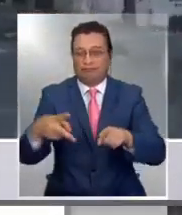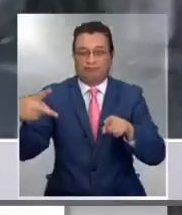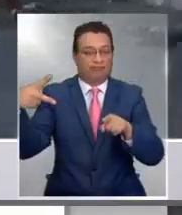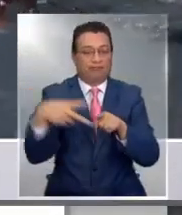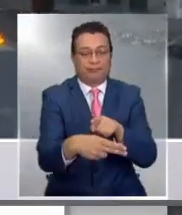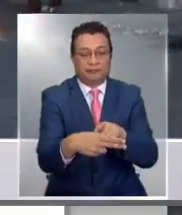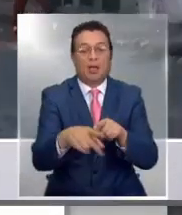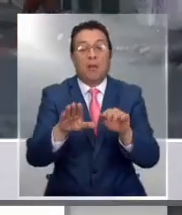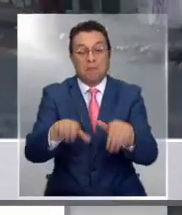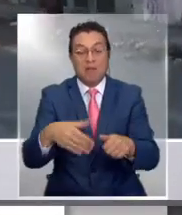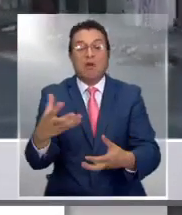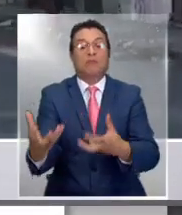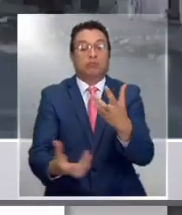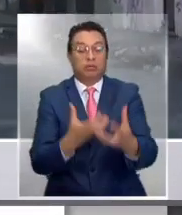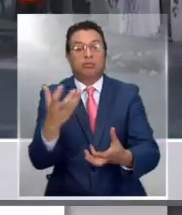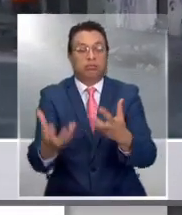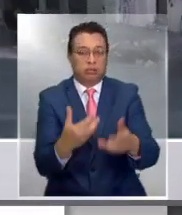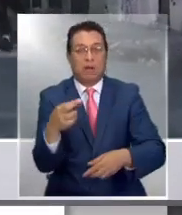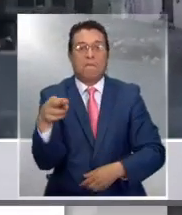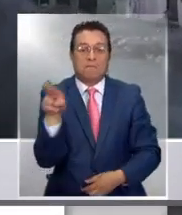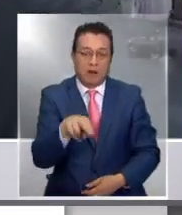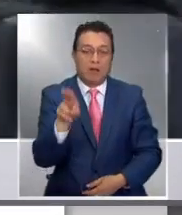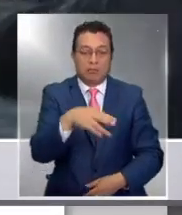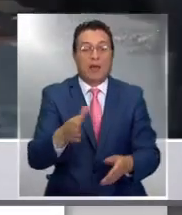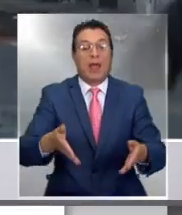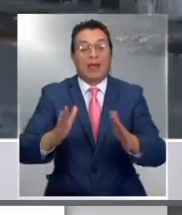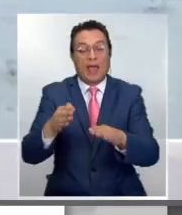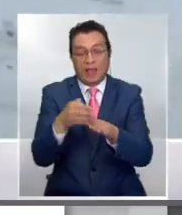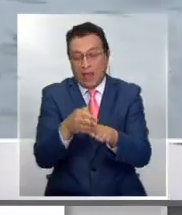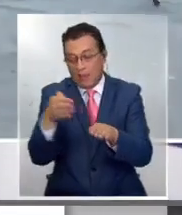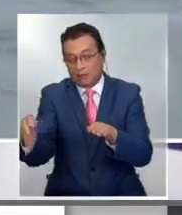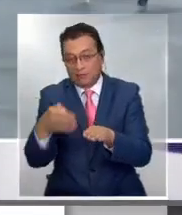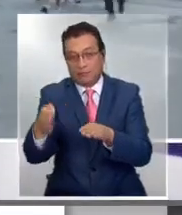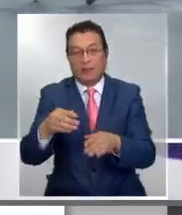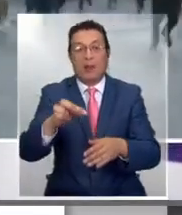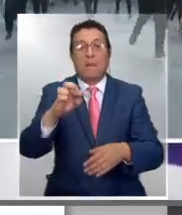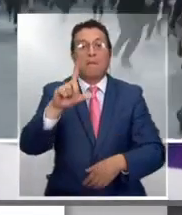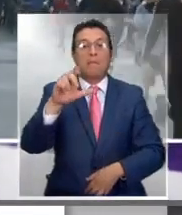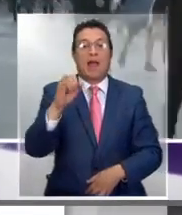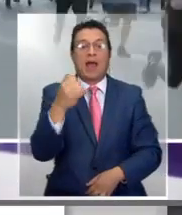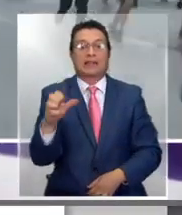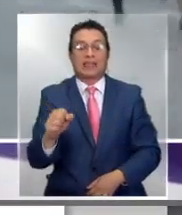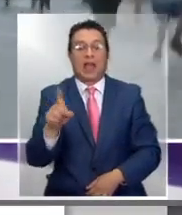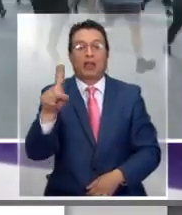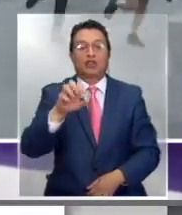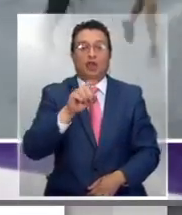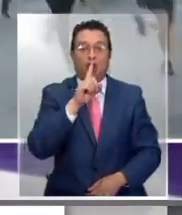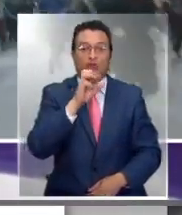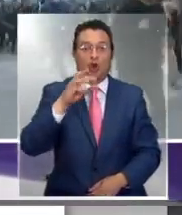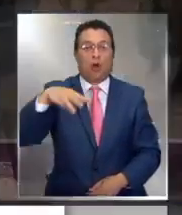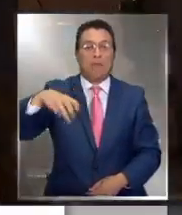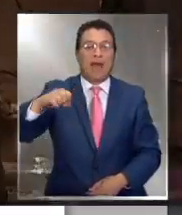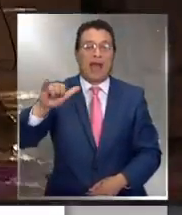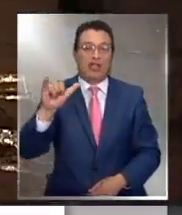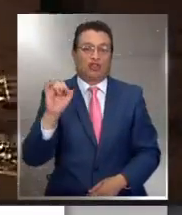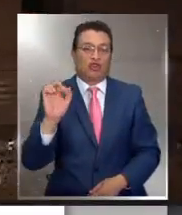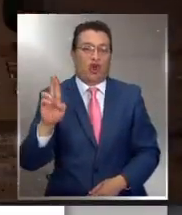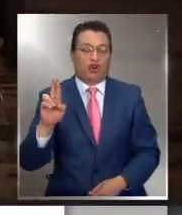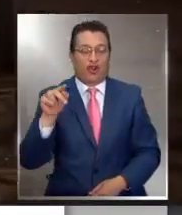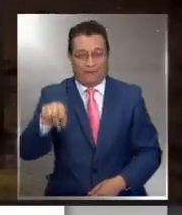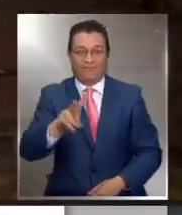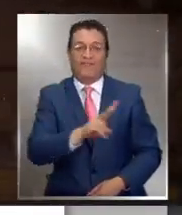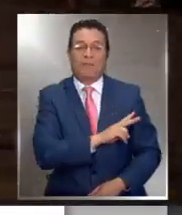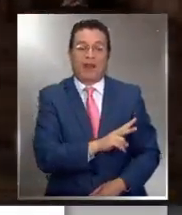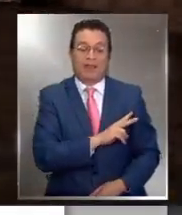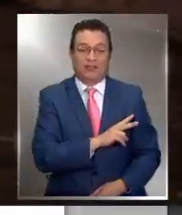se siguen encendiendo algunas barricadas en estas calles aledañas a la Plaza Sotomayor, acá en Valparaíso. En paralelo a